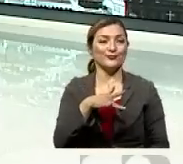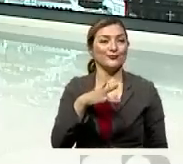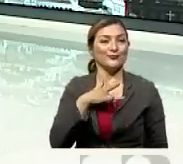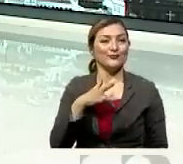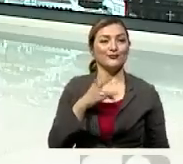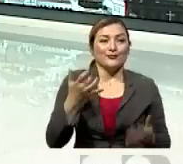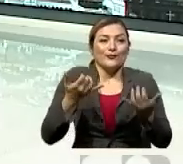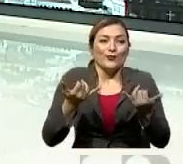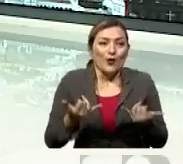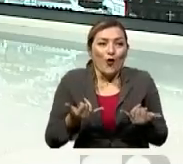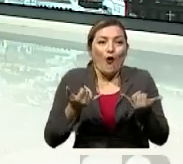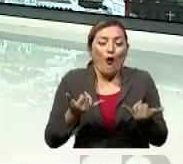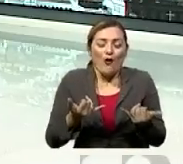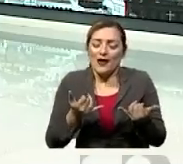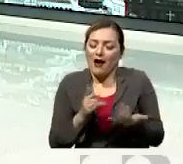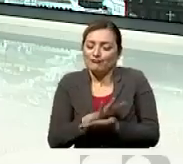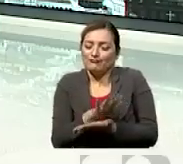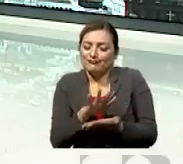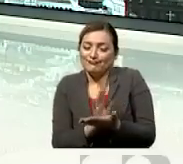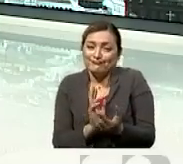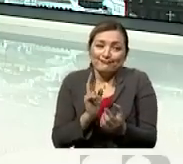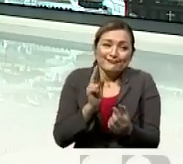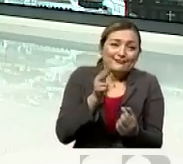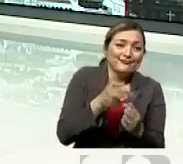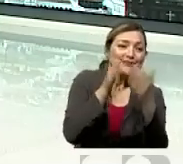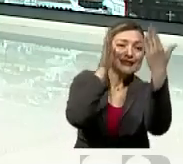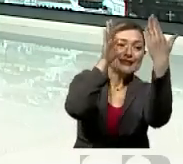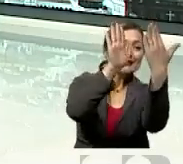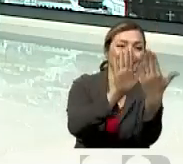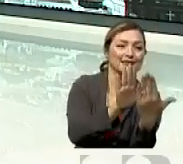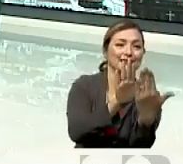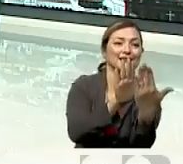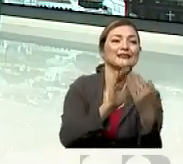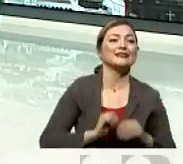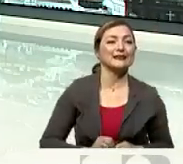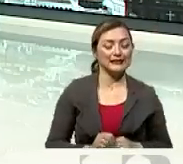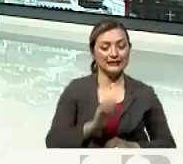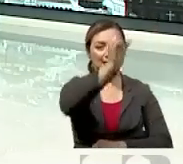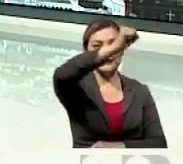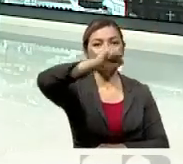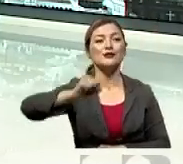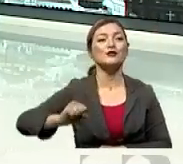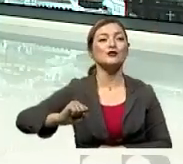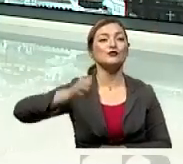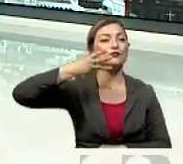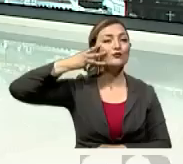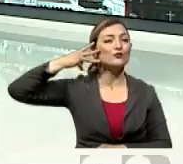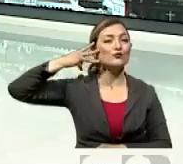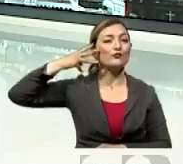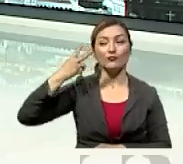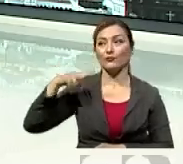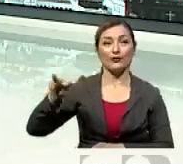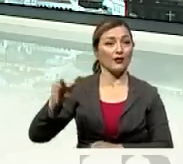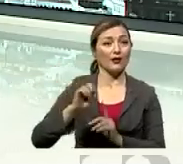que hoy finalmente regresan a las aulas 100% virtual en la Sierra y en la Amazonía. Ya estábamos viendo